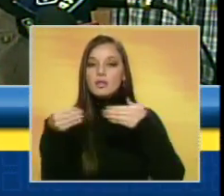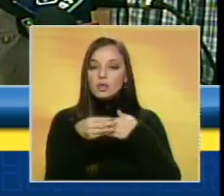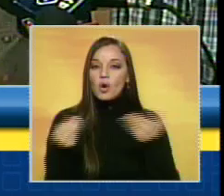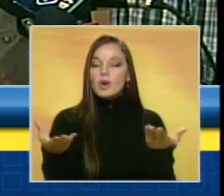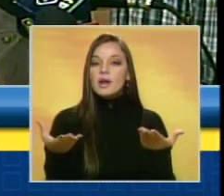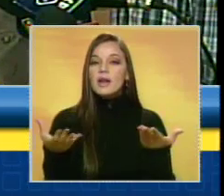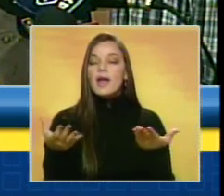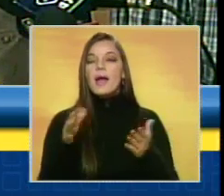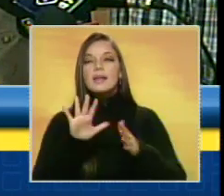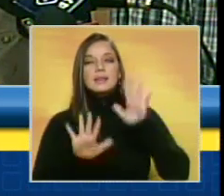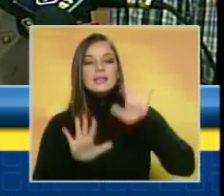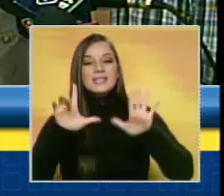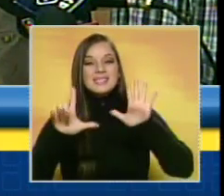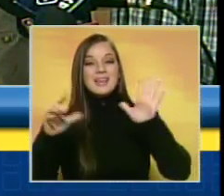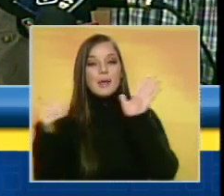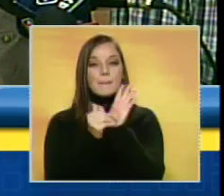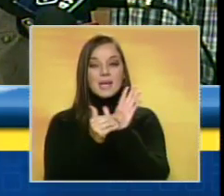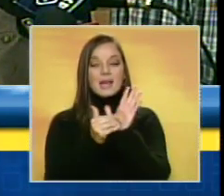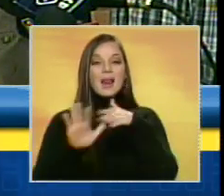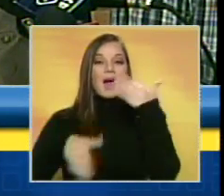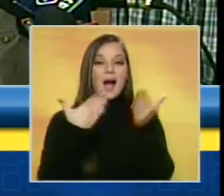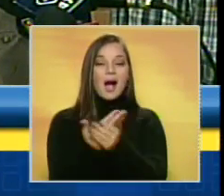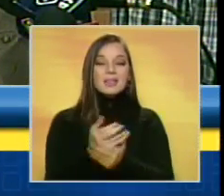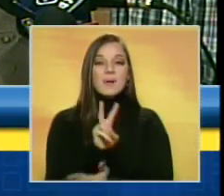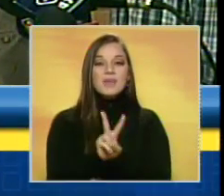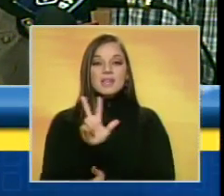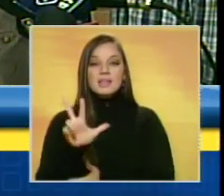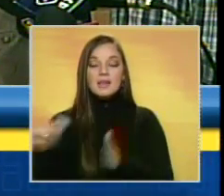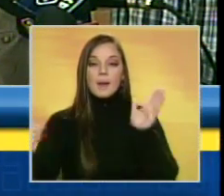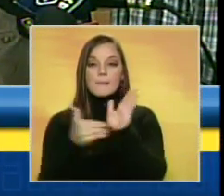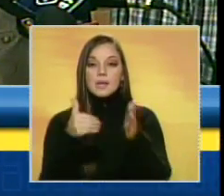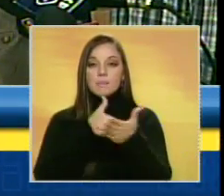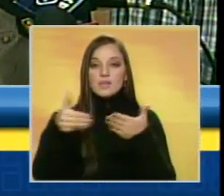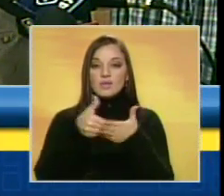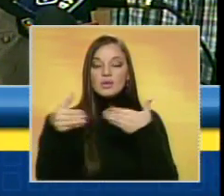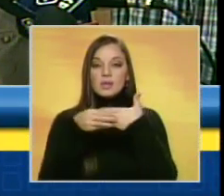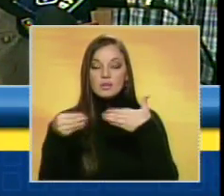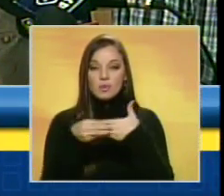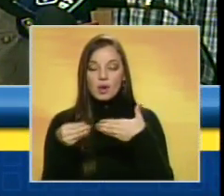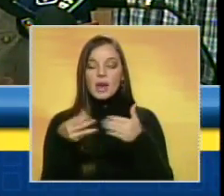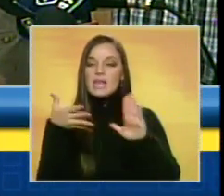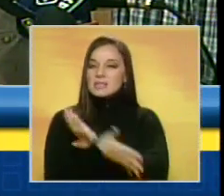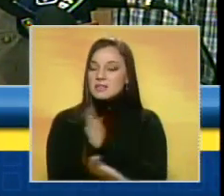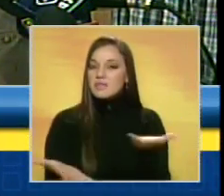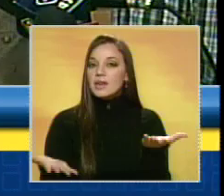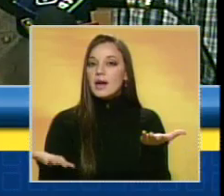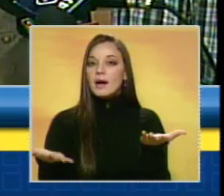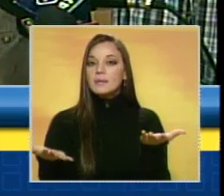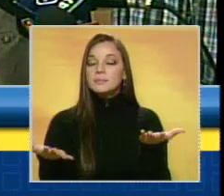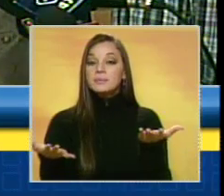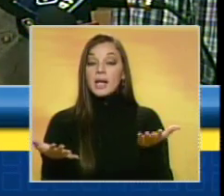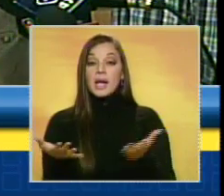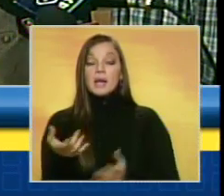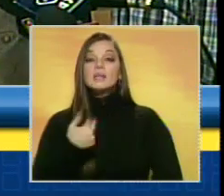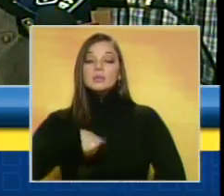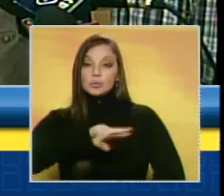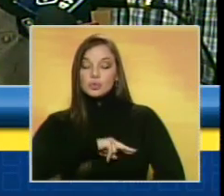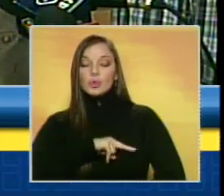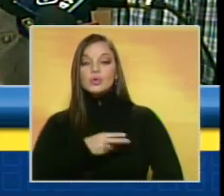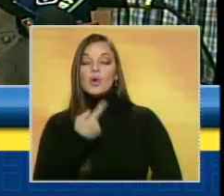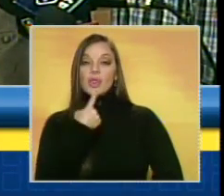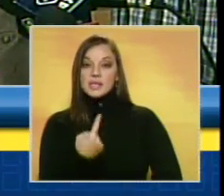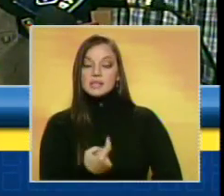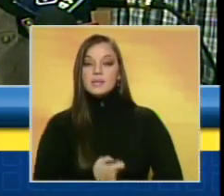está entre 17.000 y 23.000 millones de dólares. Es decir, que estamos hablando